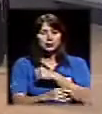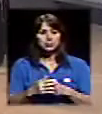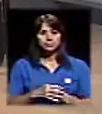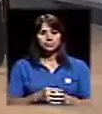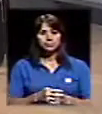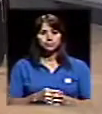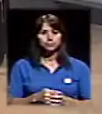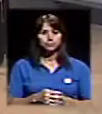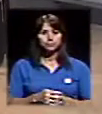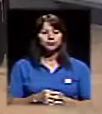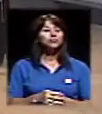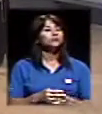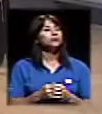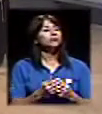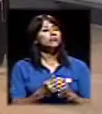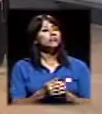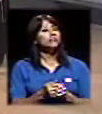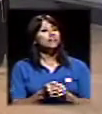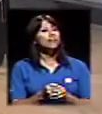En ese sentido,